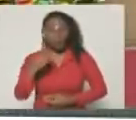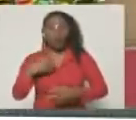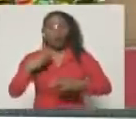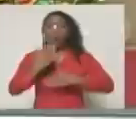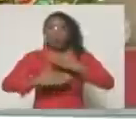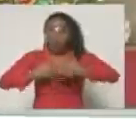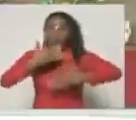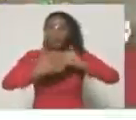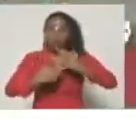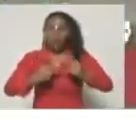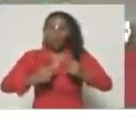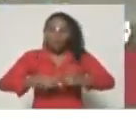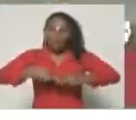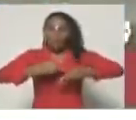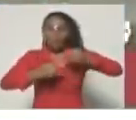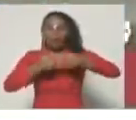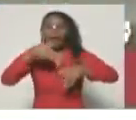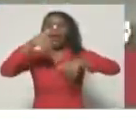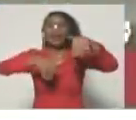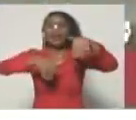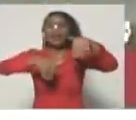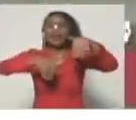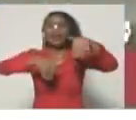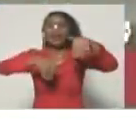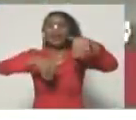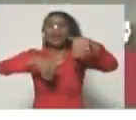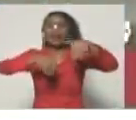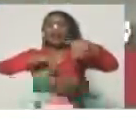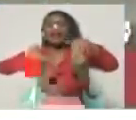construyendo el camino electoral